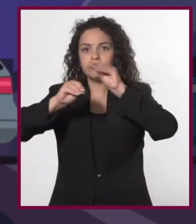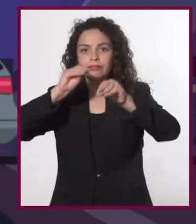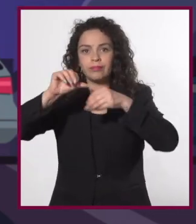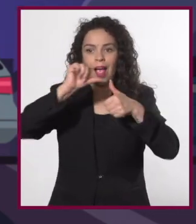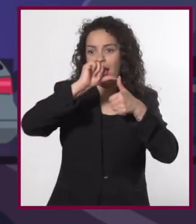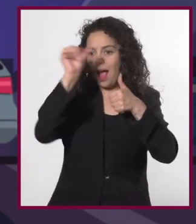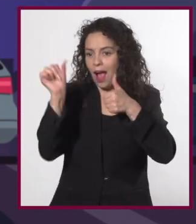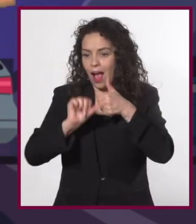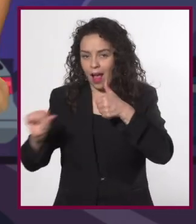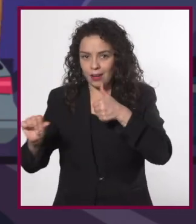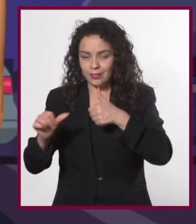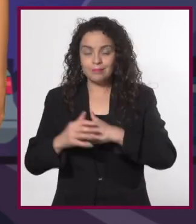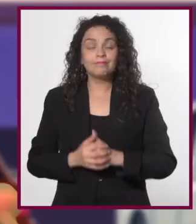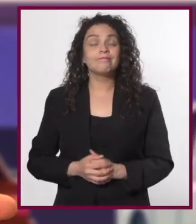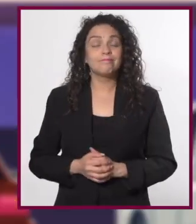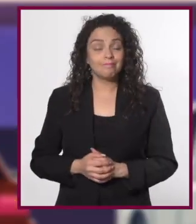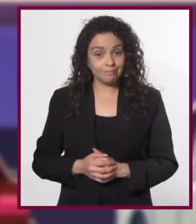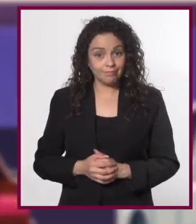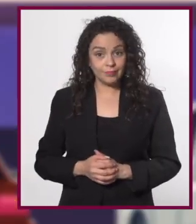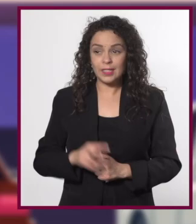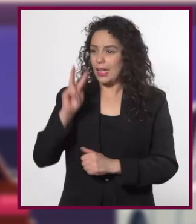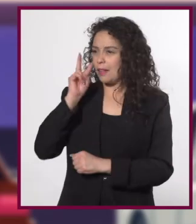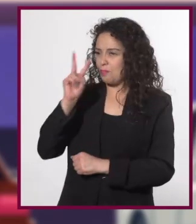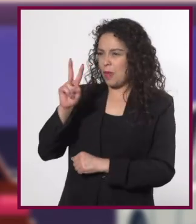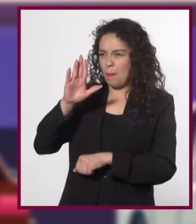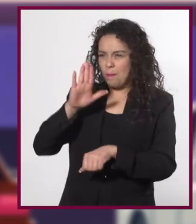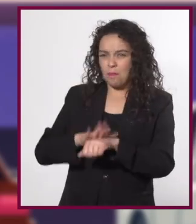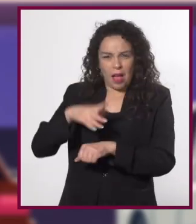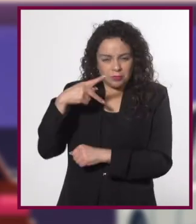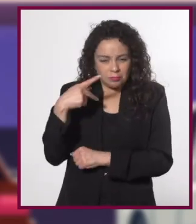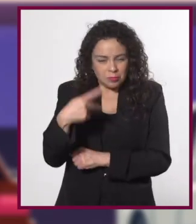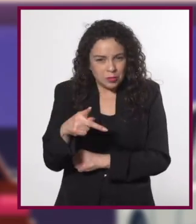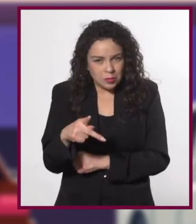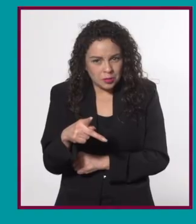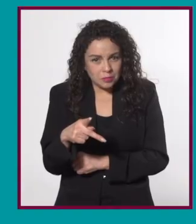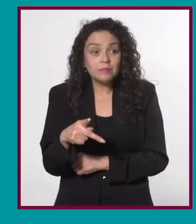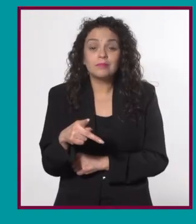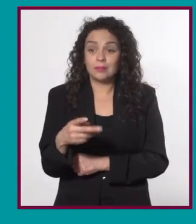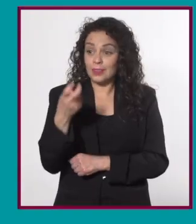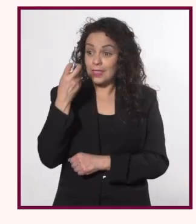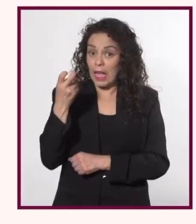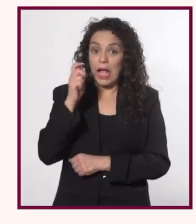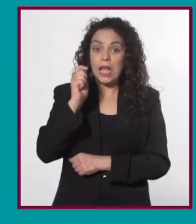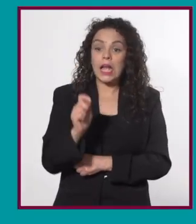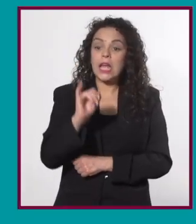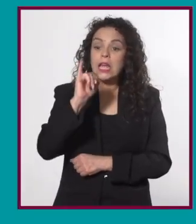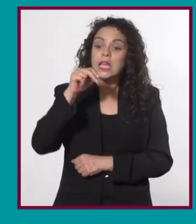una mirada más íntima. ¿Ves lo que te digo? El documental hace una